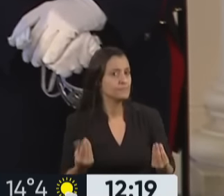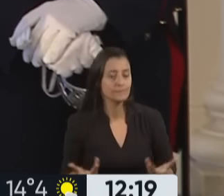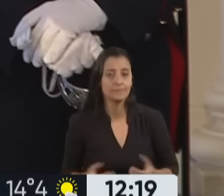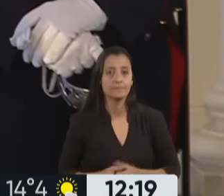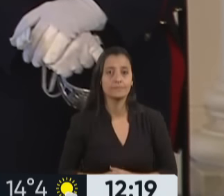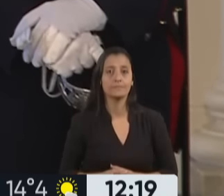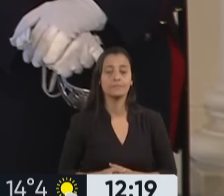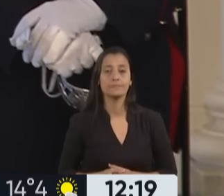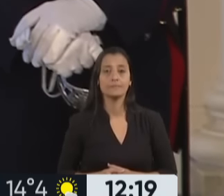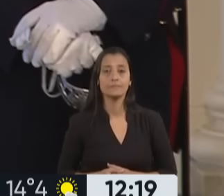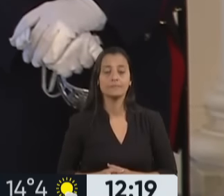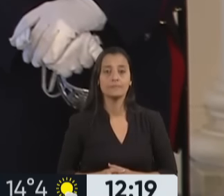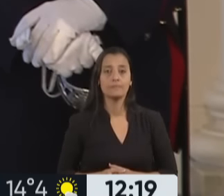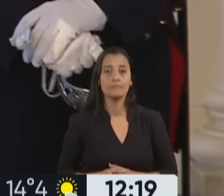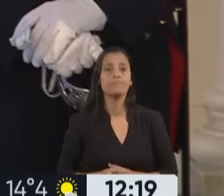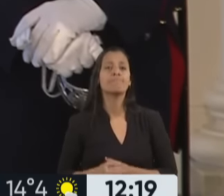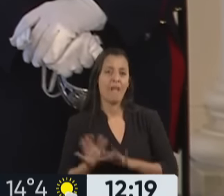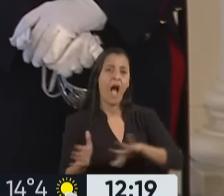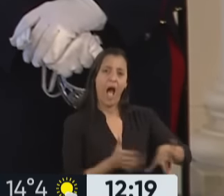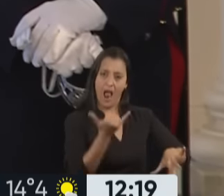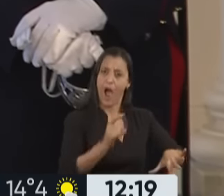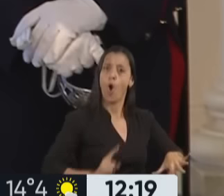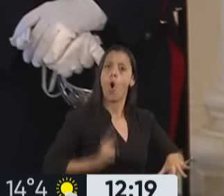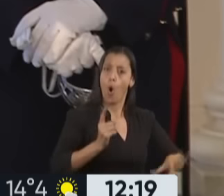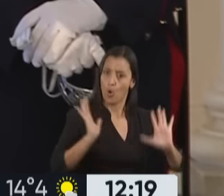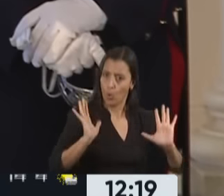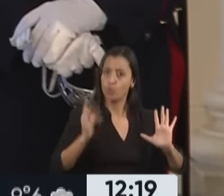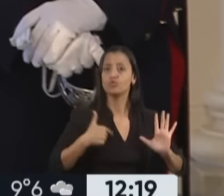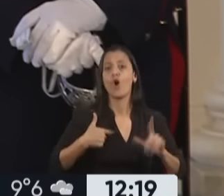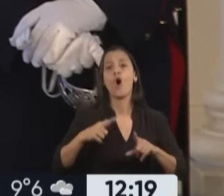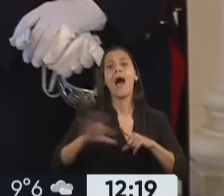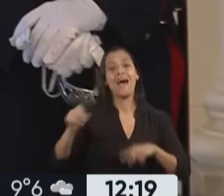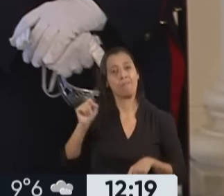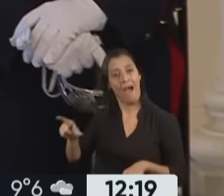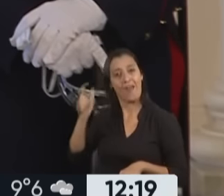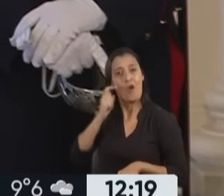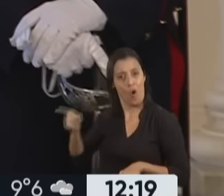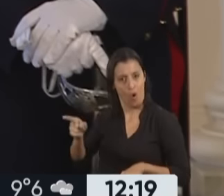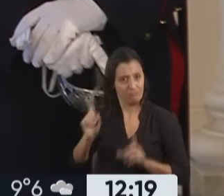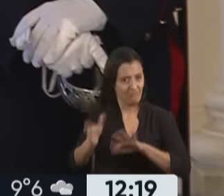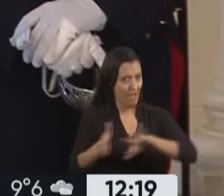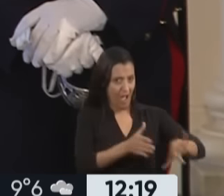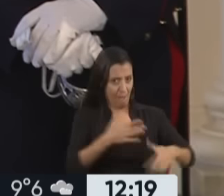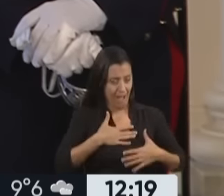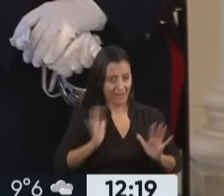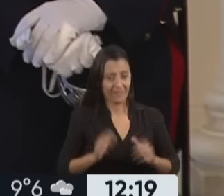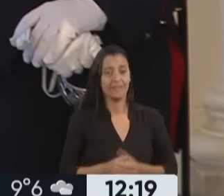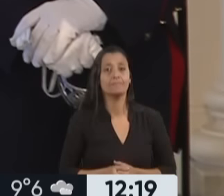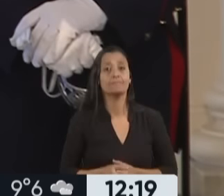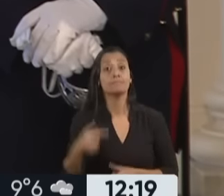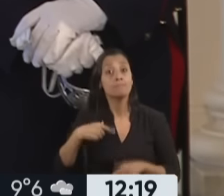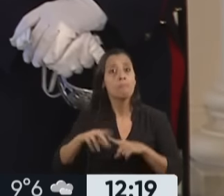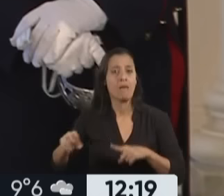porque más allá del orgullo que siento por ser su hermano, que llegó a donde